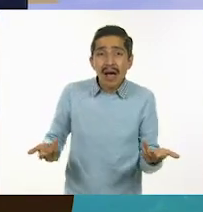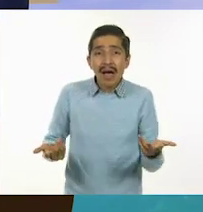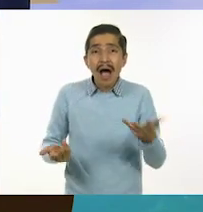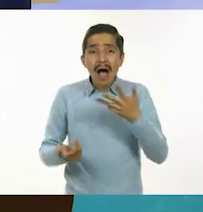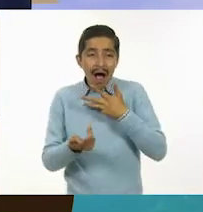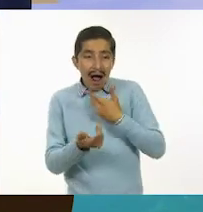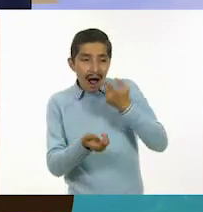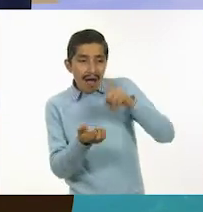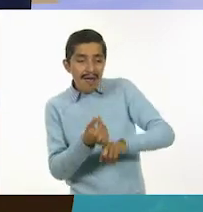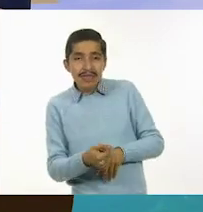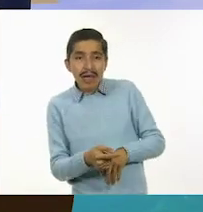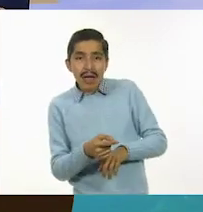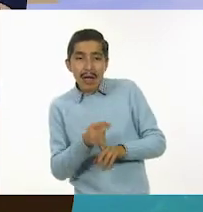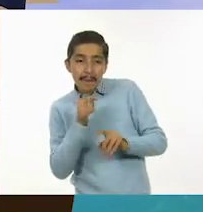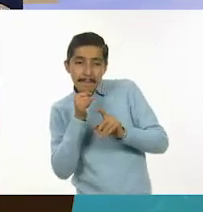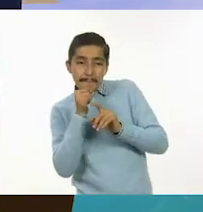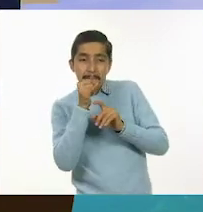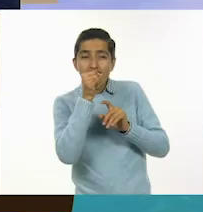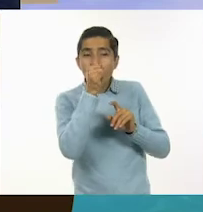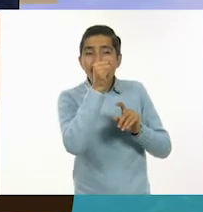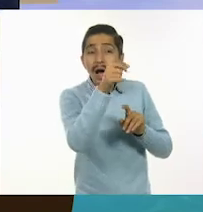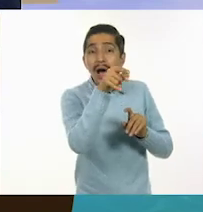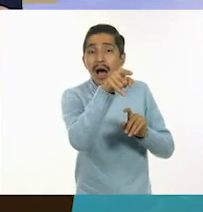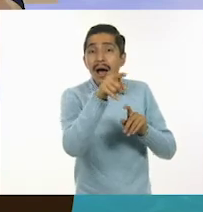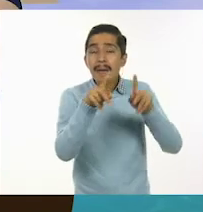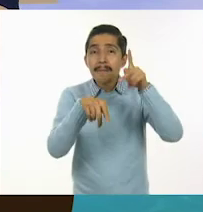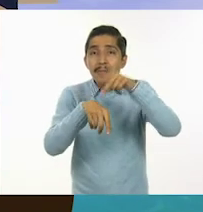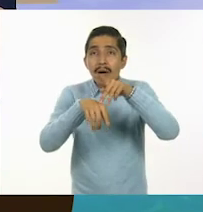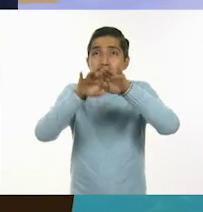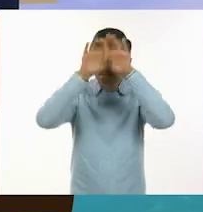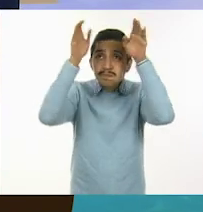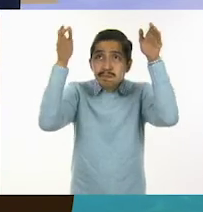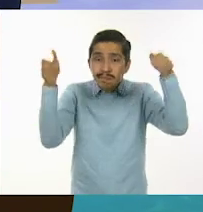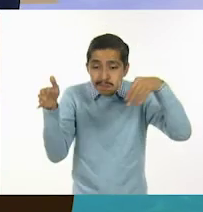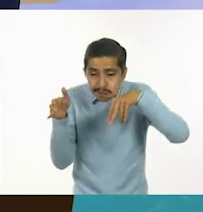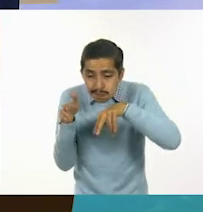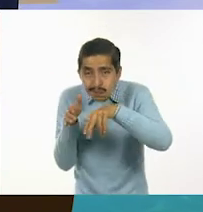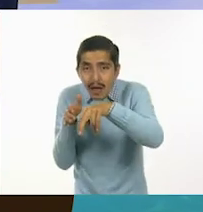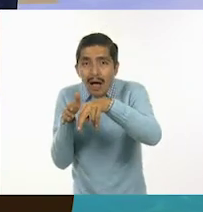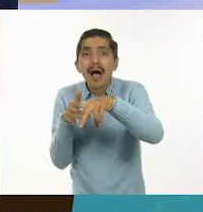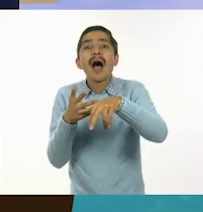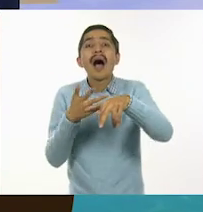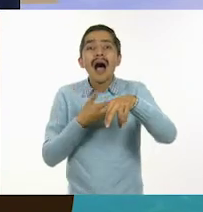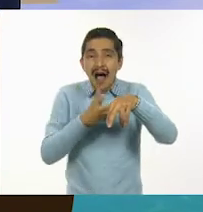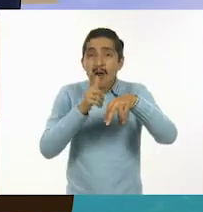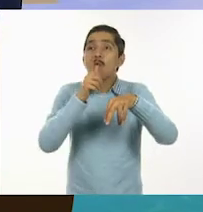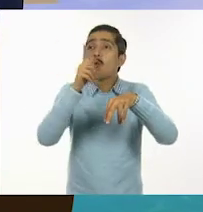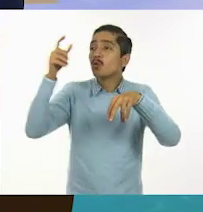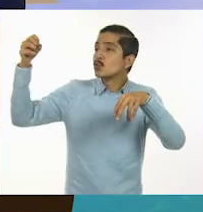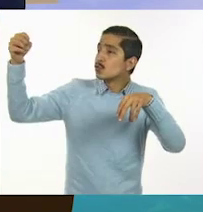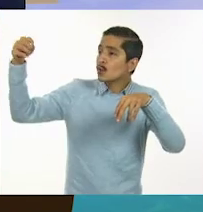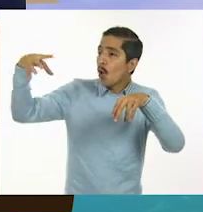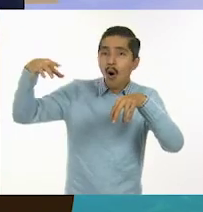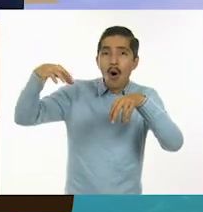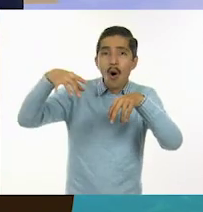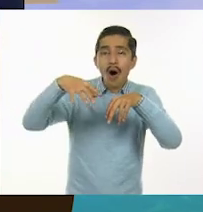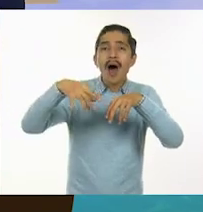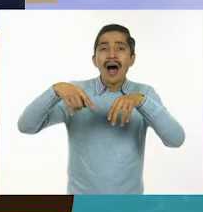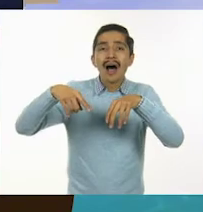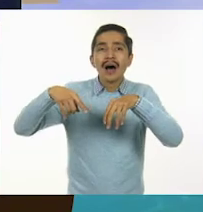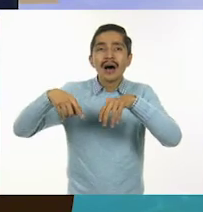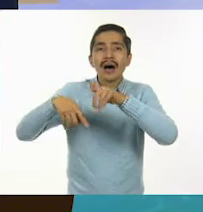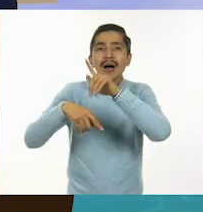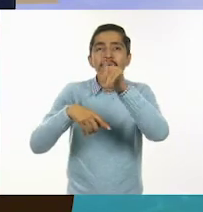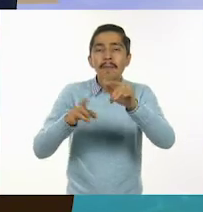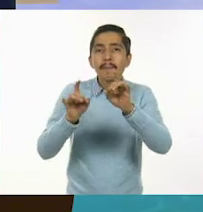evidente. Al fondo de la cueva había una luz. De repente, una piedra